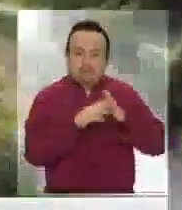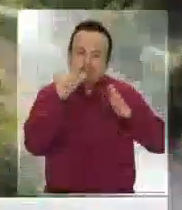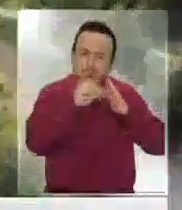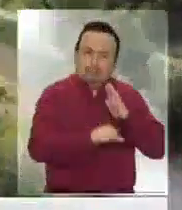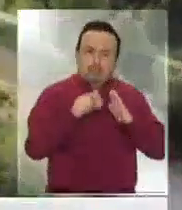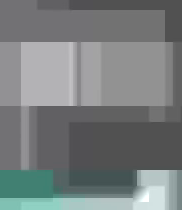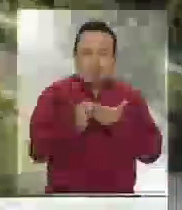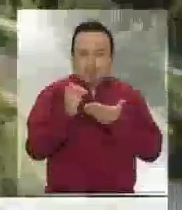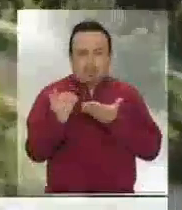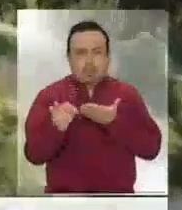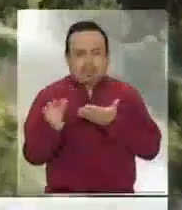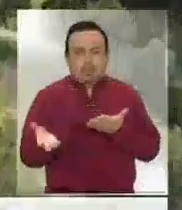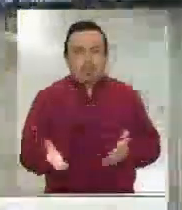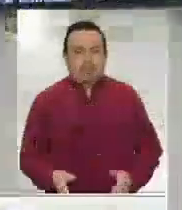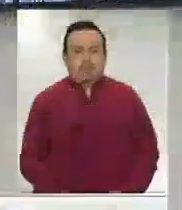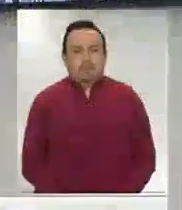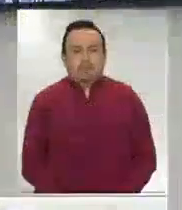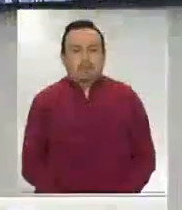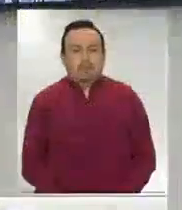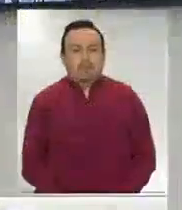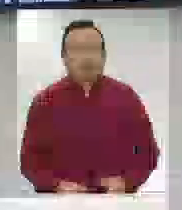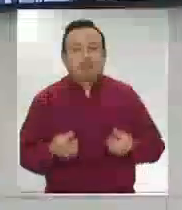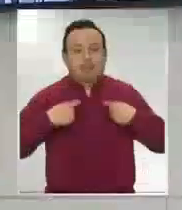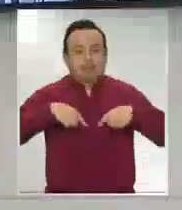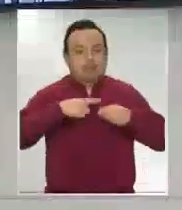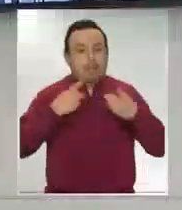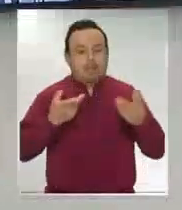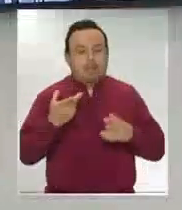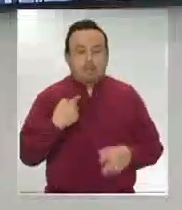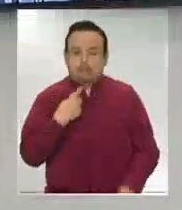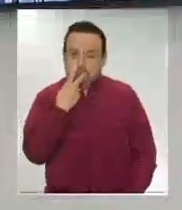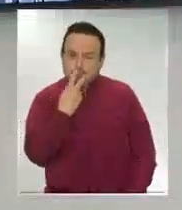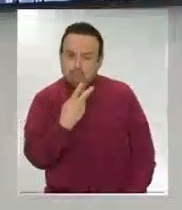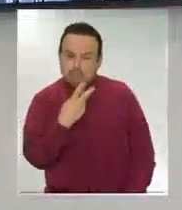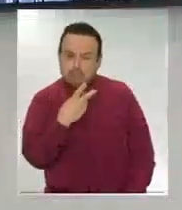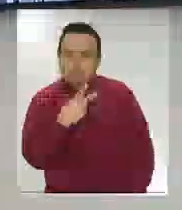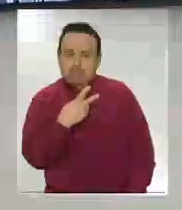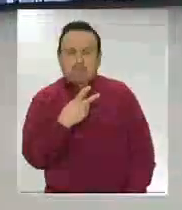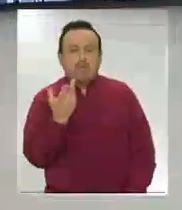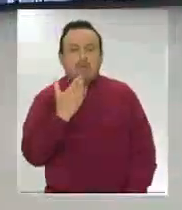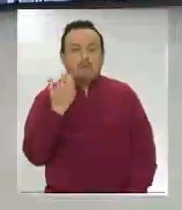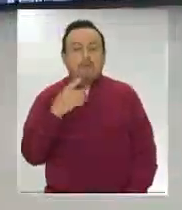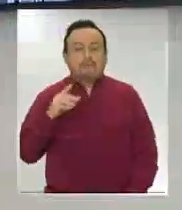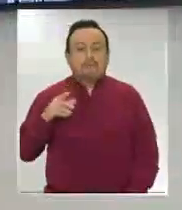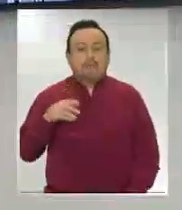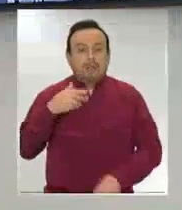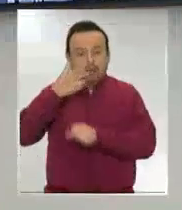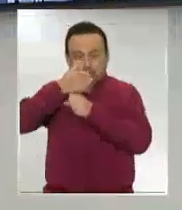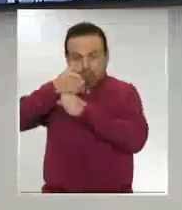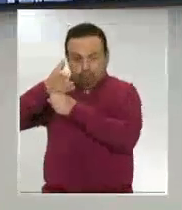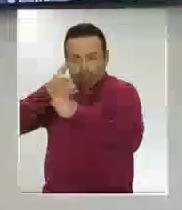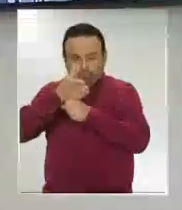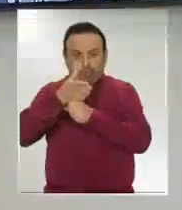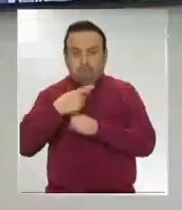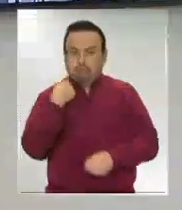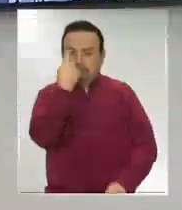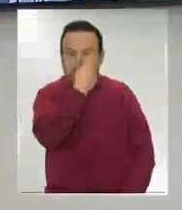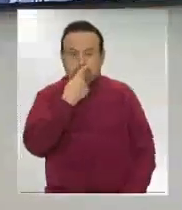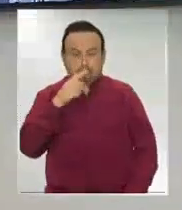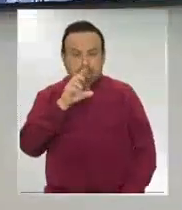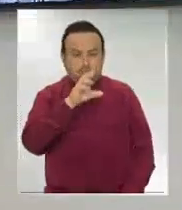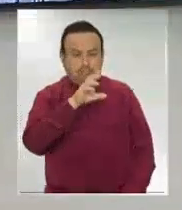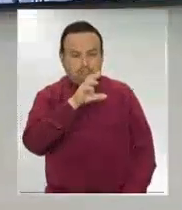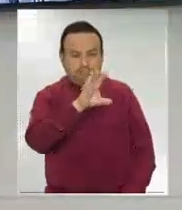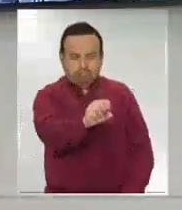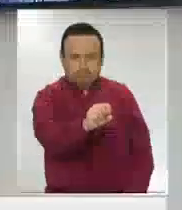una de las comunas del sector oriente. O sea, lo que hacemos es una captación facial para identificar la temperatura de la piel dentro de ese recuadro